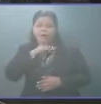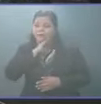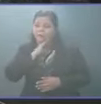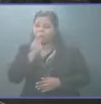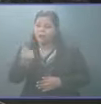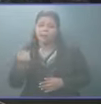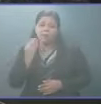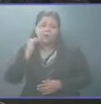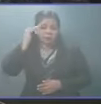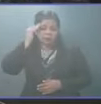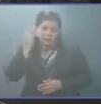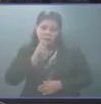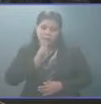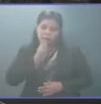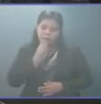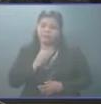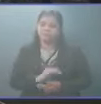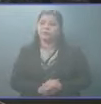Pero también hay un...